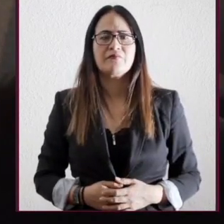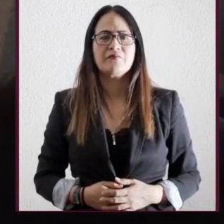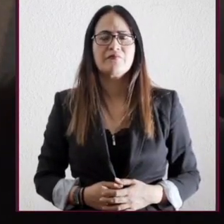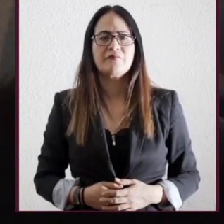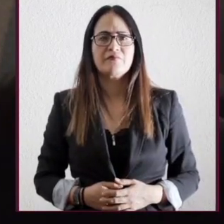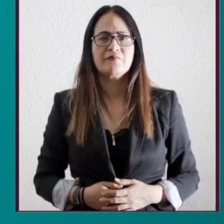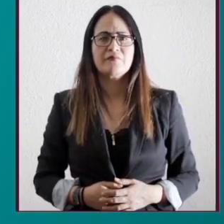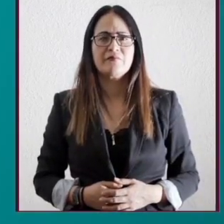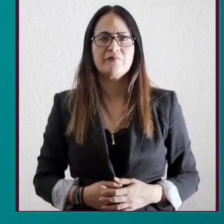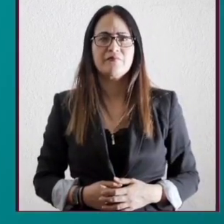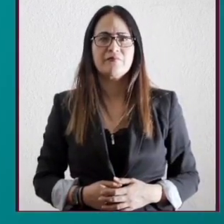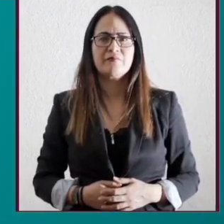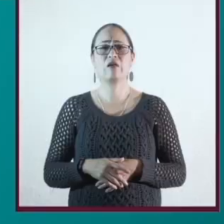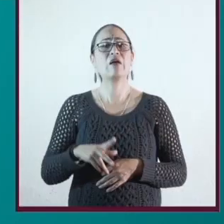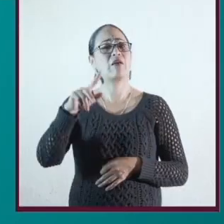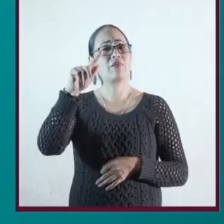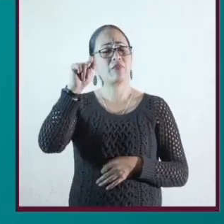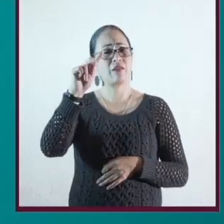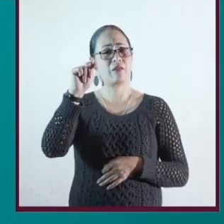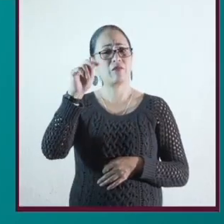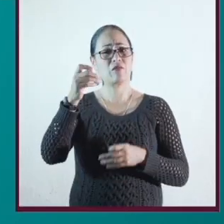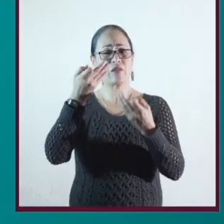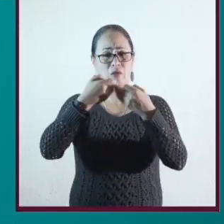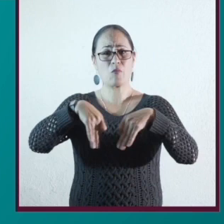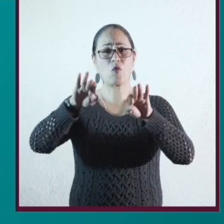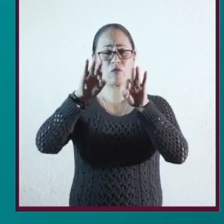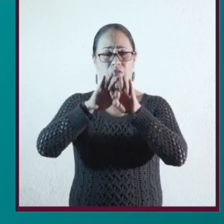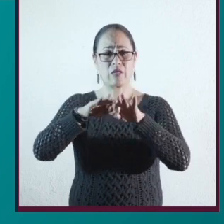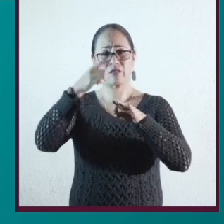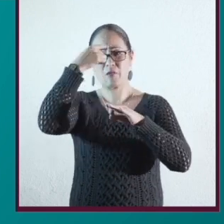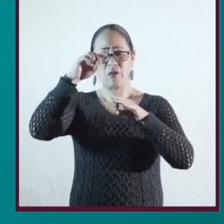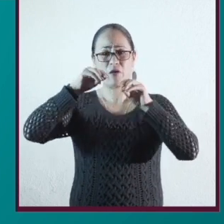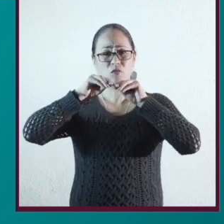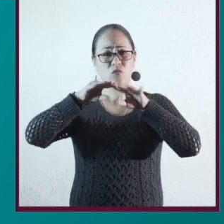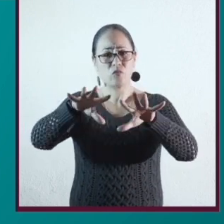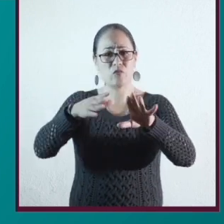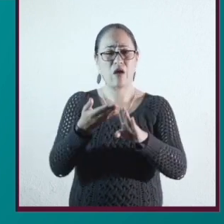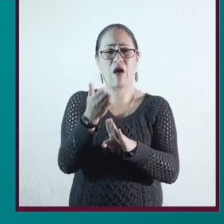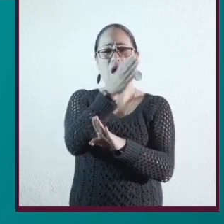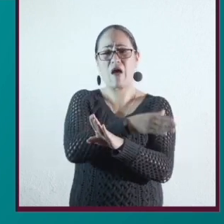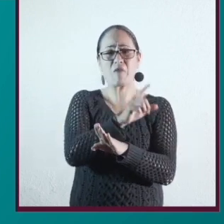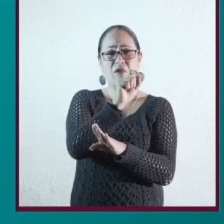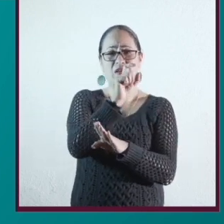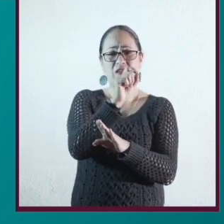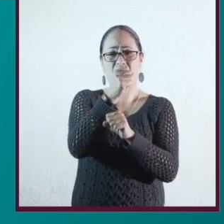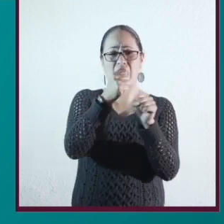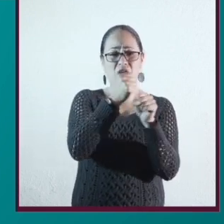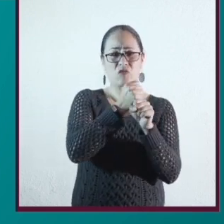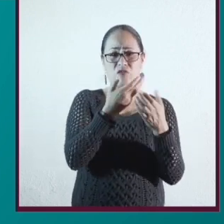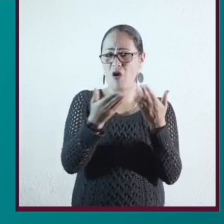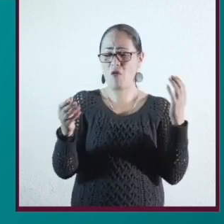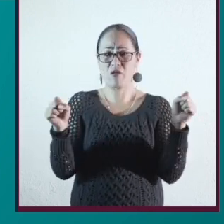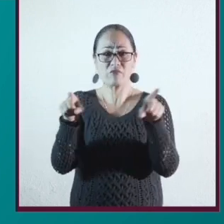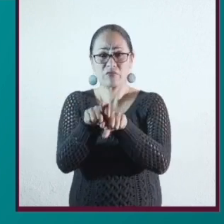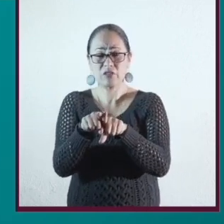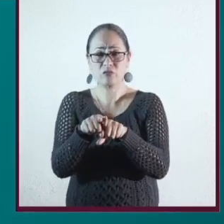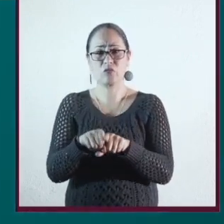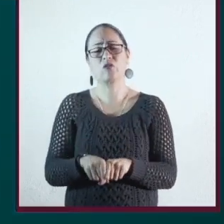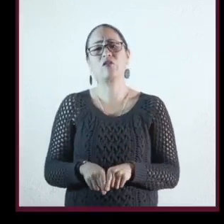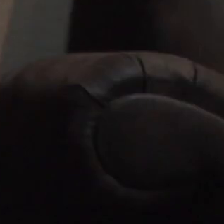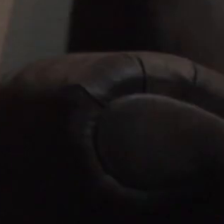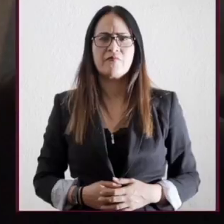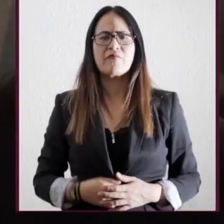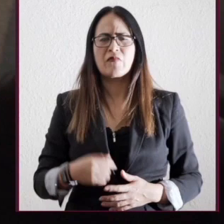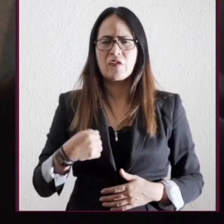va perdiendo terreno. ¿La televisión está en ventaja o desventaja frente al desarrollo de los medios digitales y el